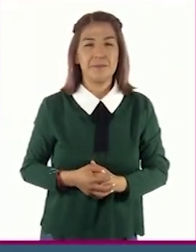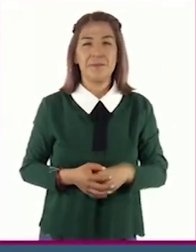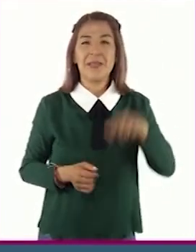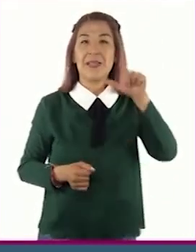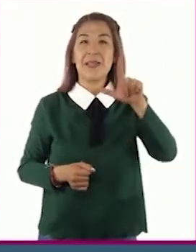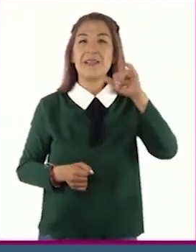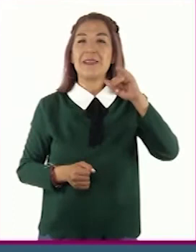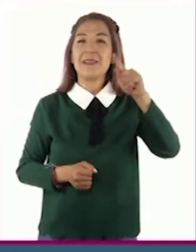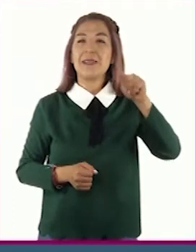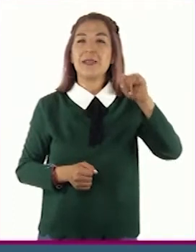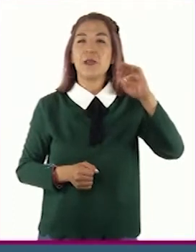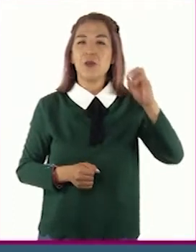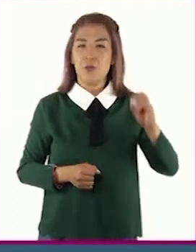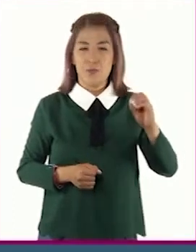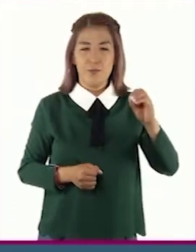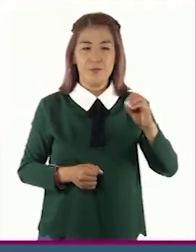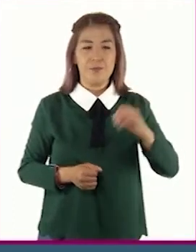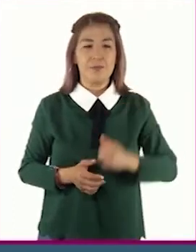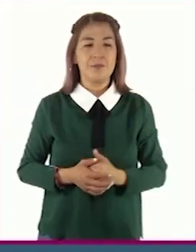Litio,